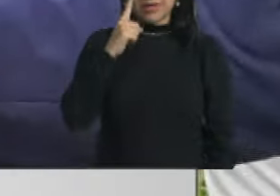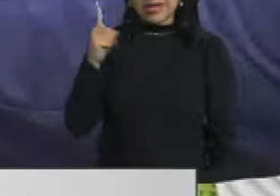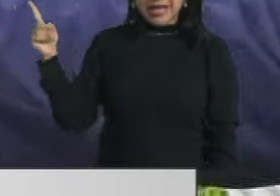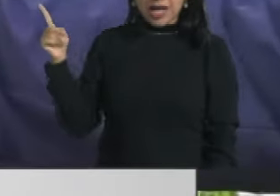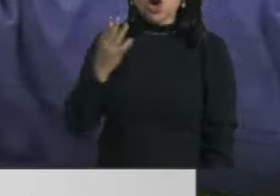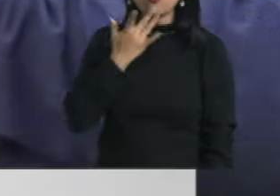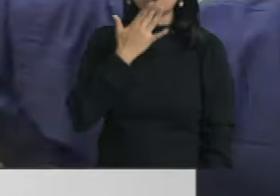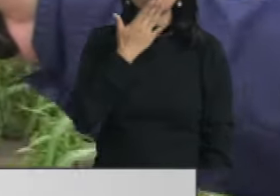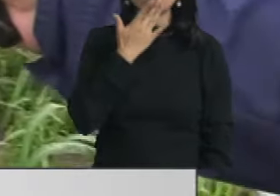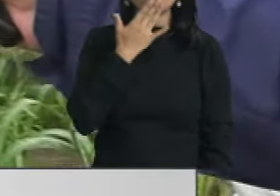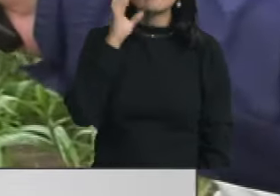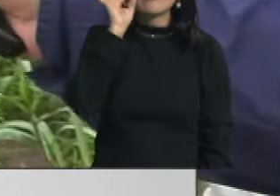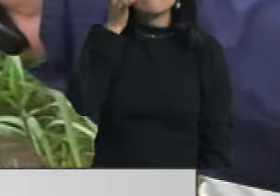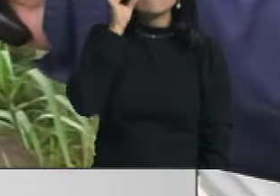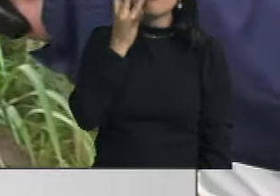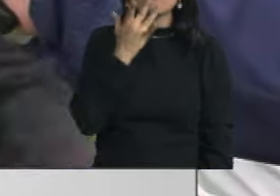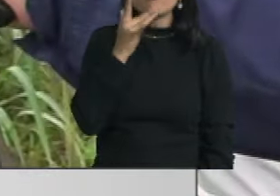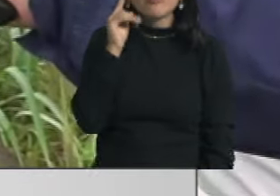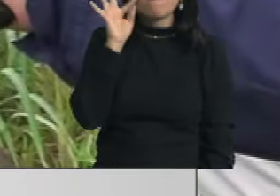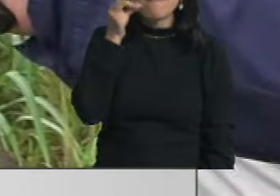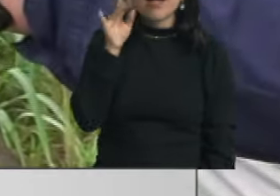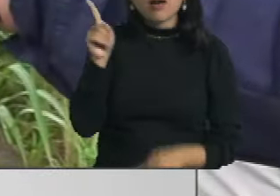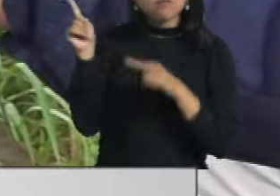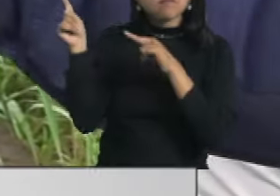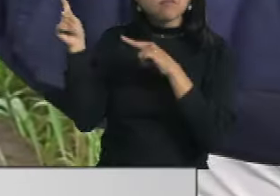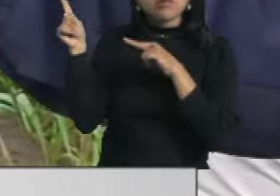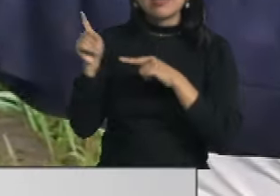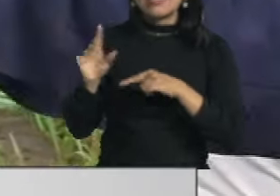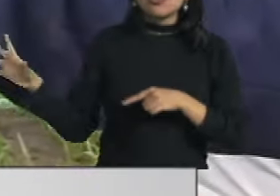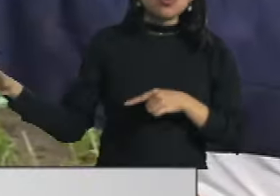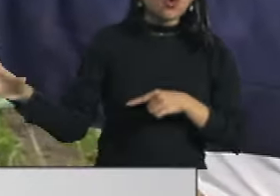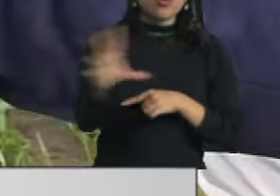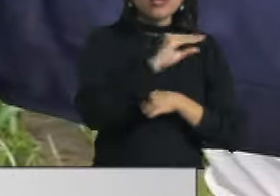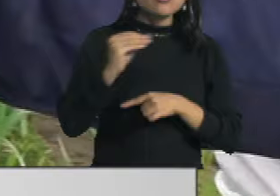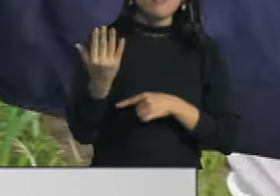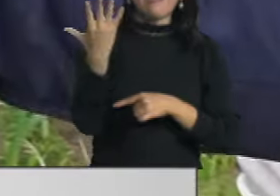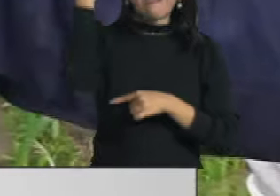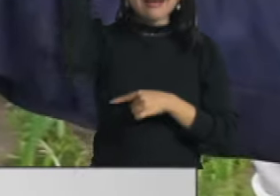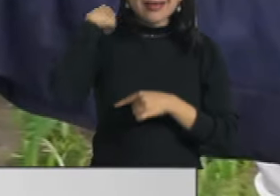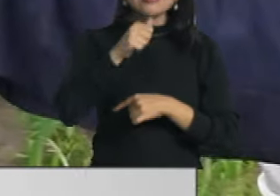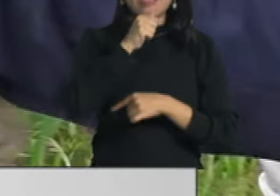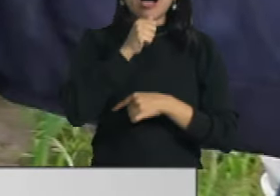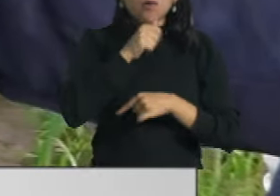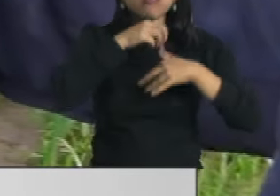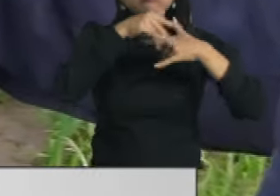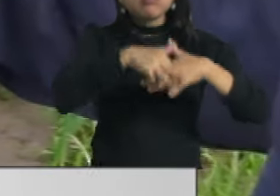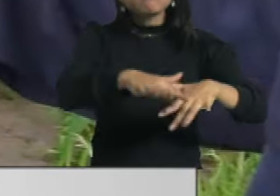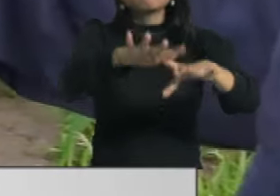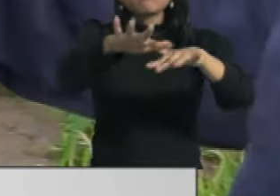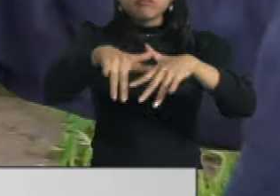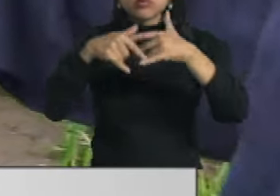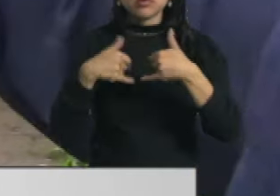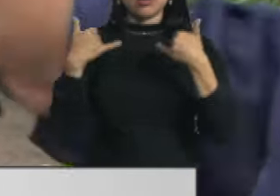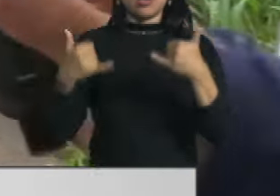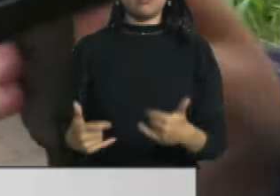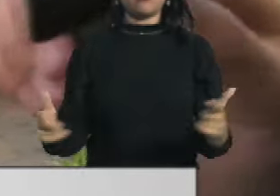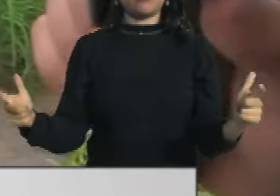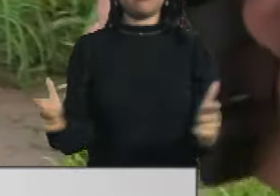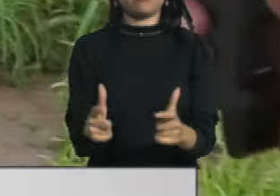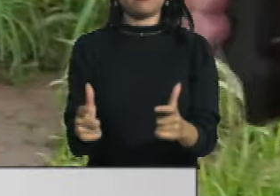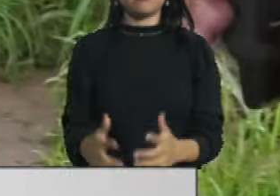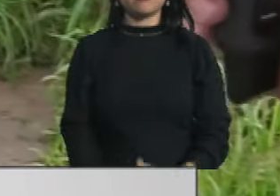Amazonas, todo este muelle era todo inundado, pero mira, ahora es un laguito ahora.